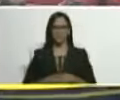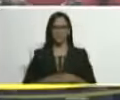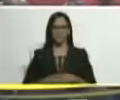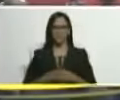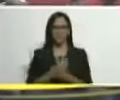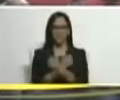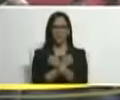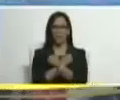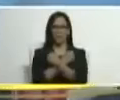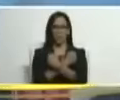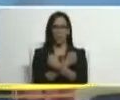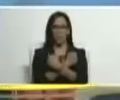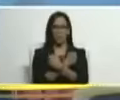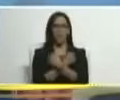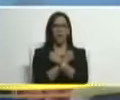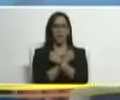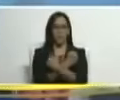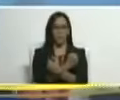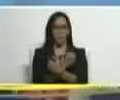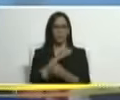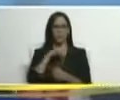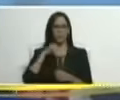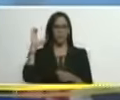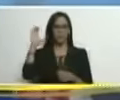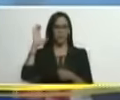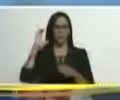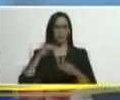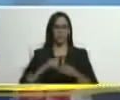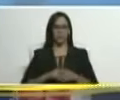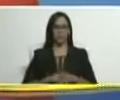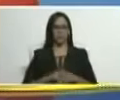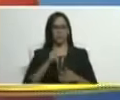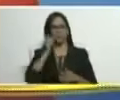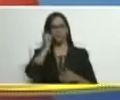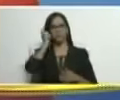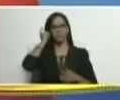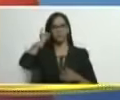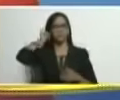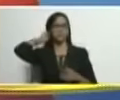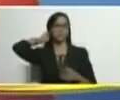Amor, amor, amor por nuestra patria. Y tenía